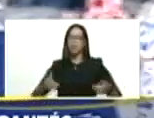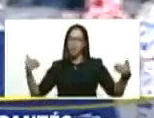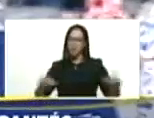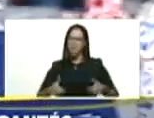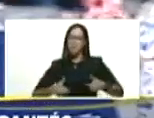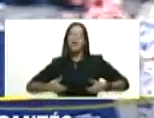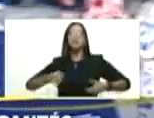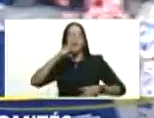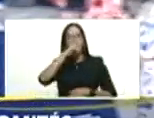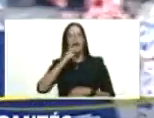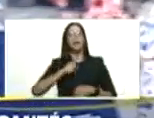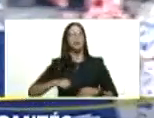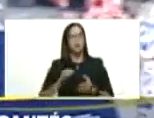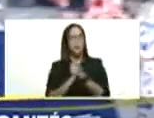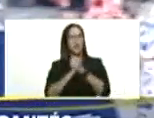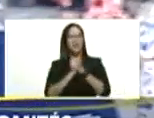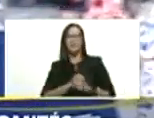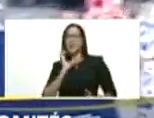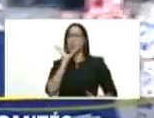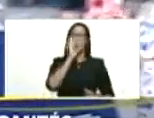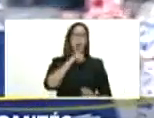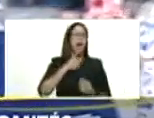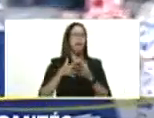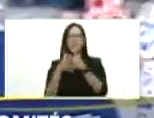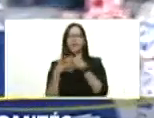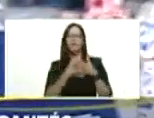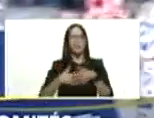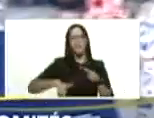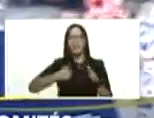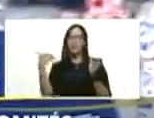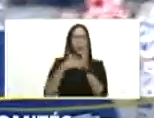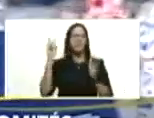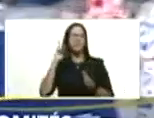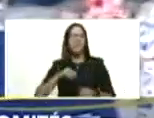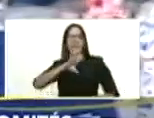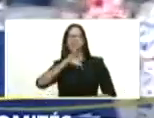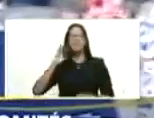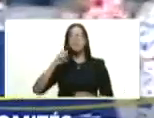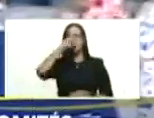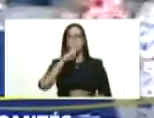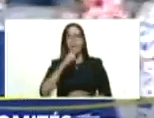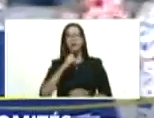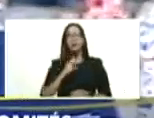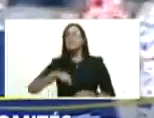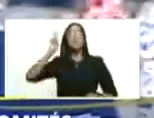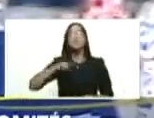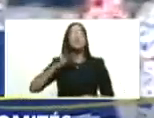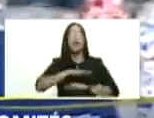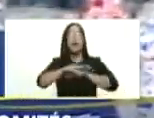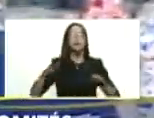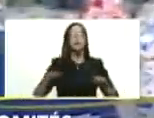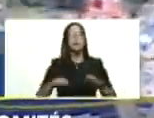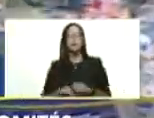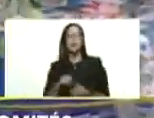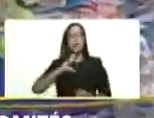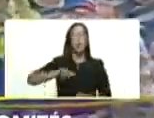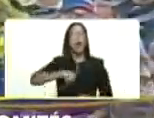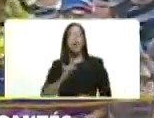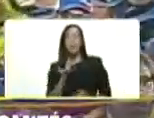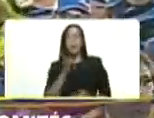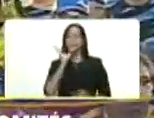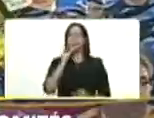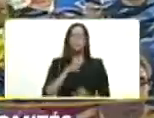compadre. No habrá imperio que pueda con Venezuela en 500 años, ni nunca jamás. No habrá imperio